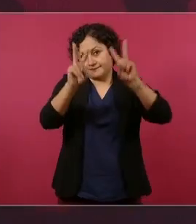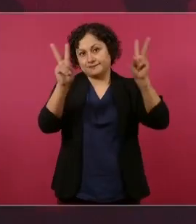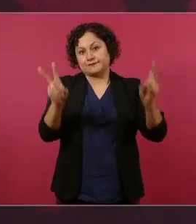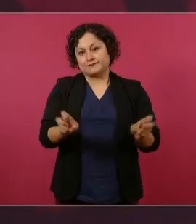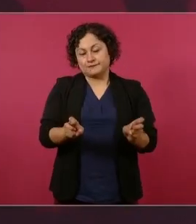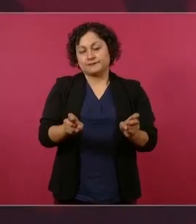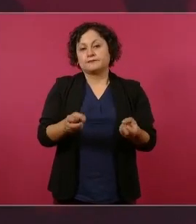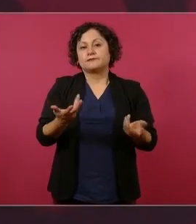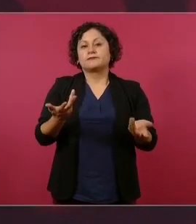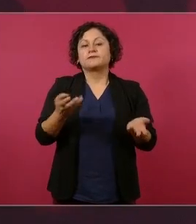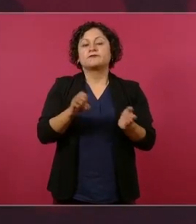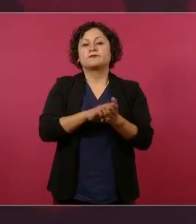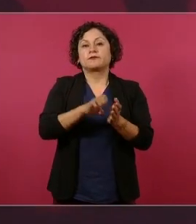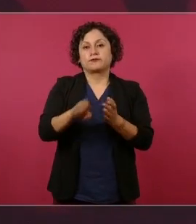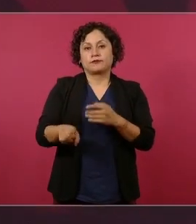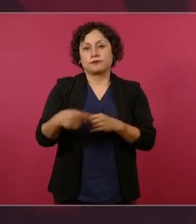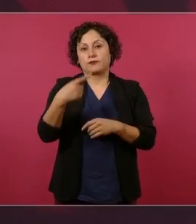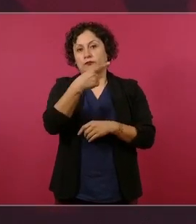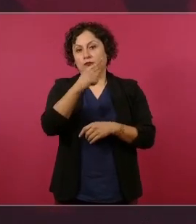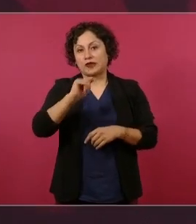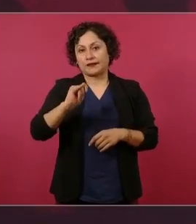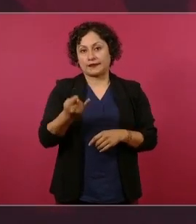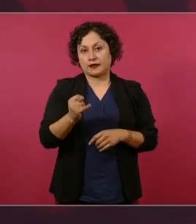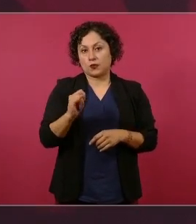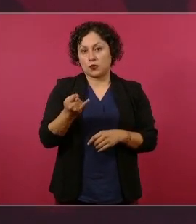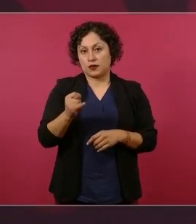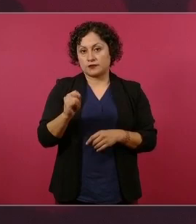En el caso de Tijuana,